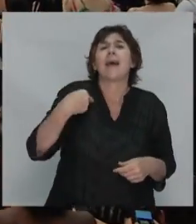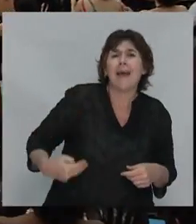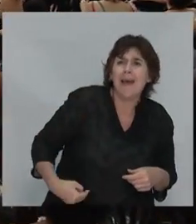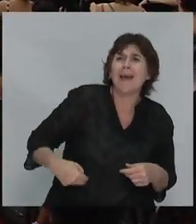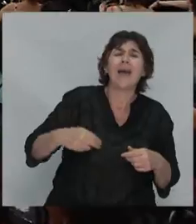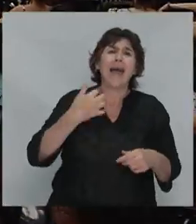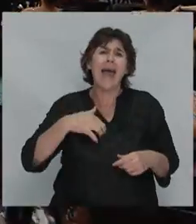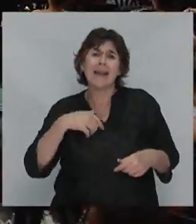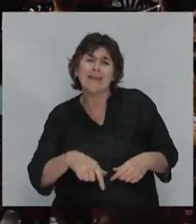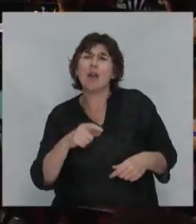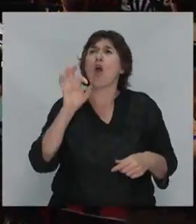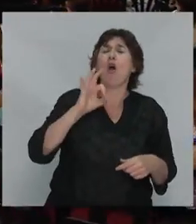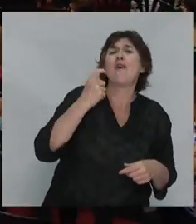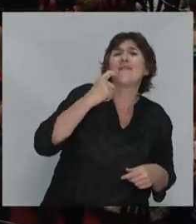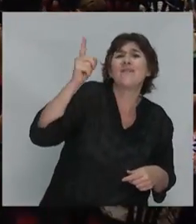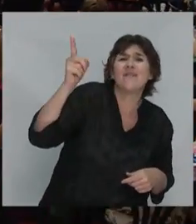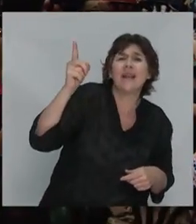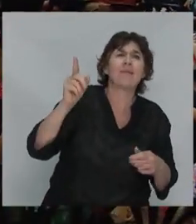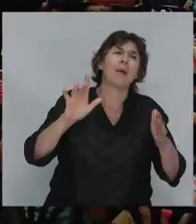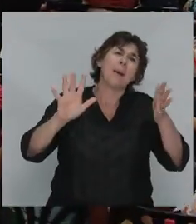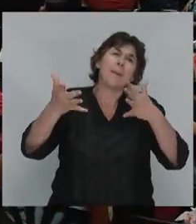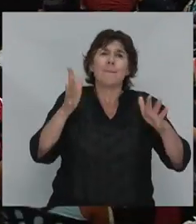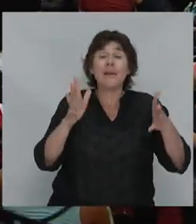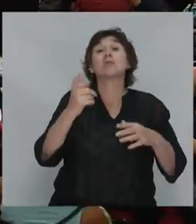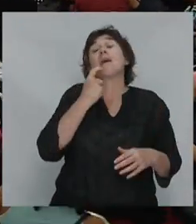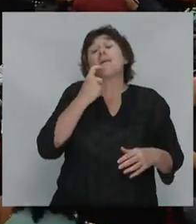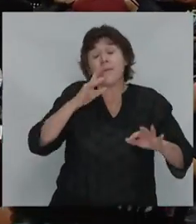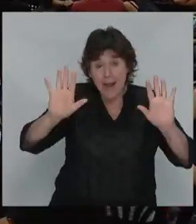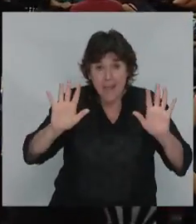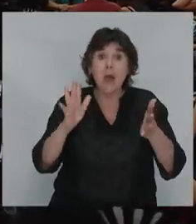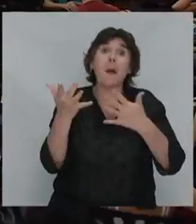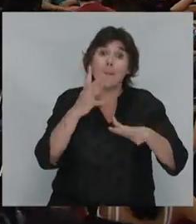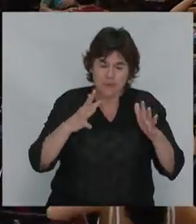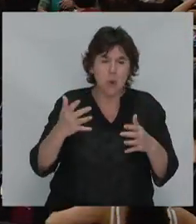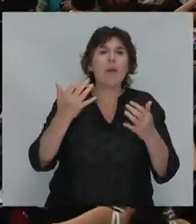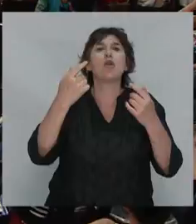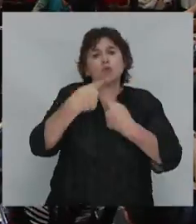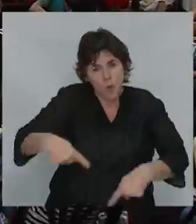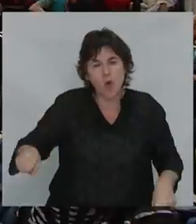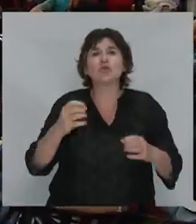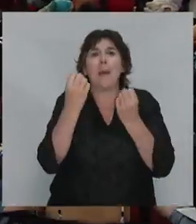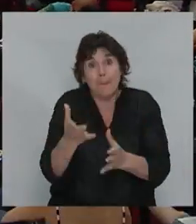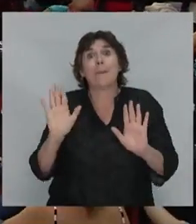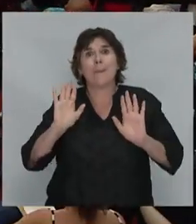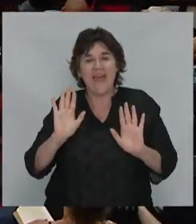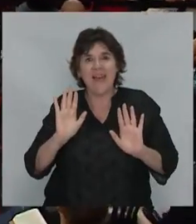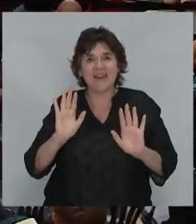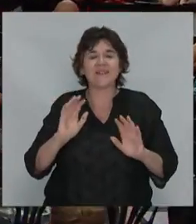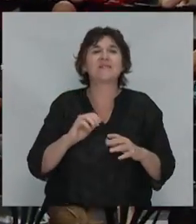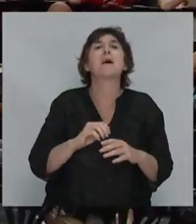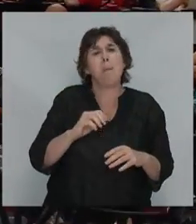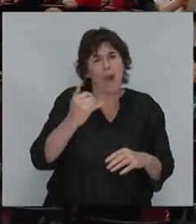o en finlandia donde tenemos más o menos bien las cosas a pesar de muchos desafíos eso sería como